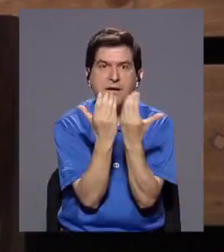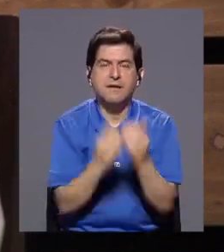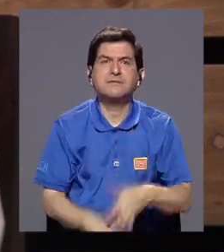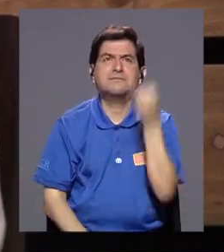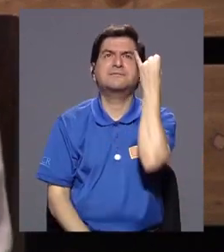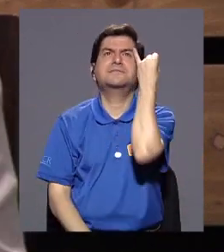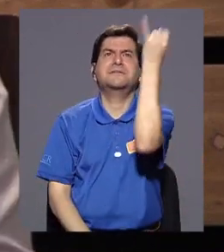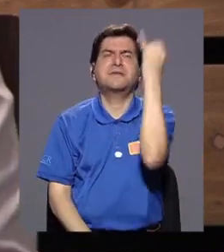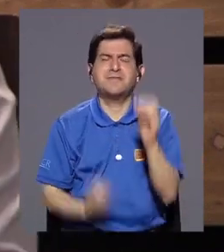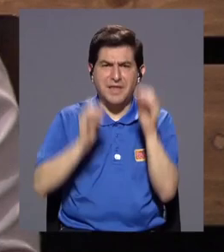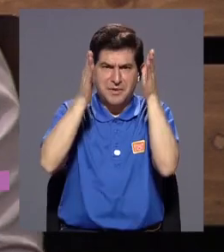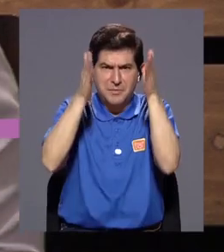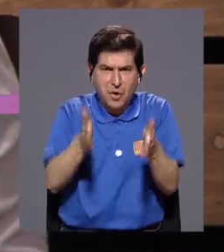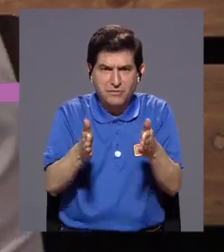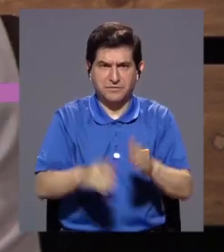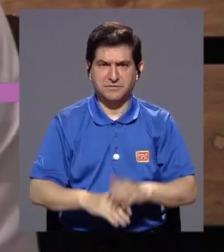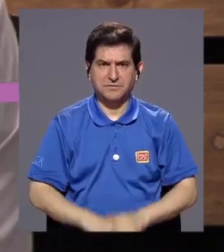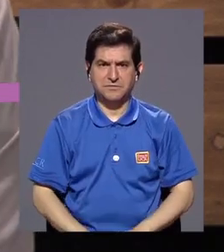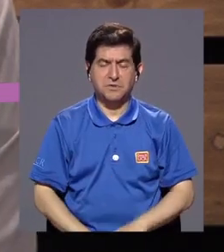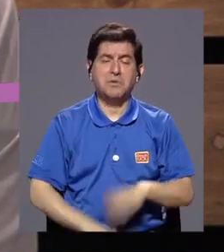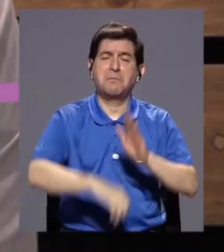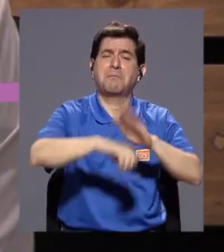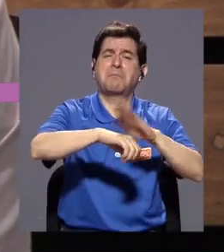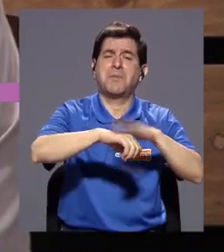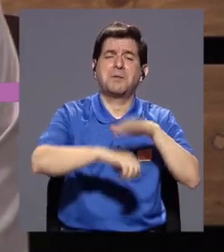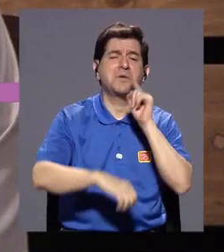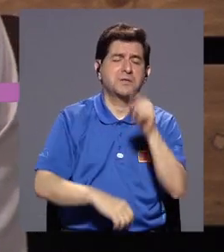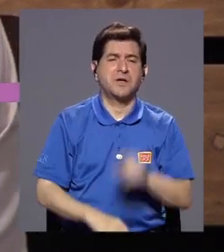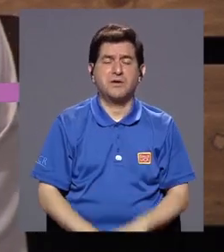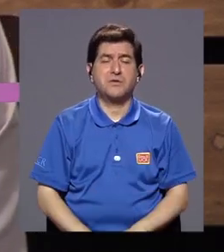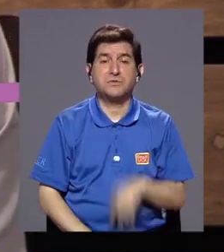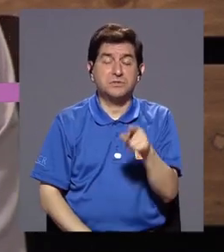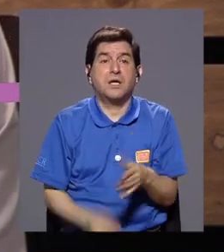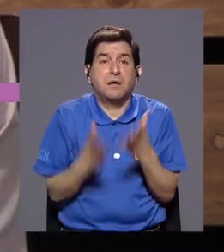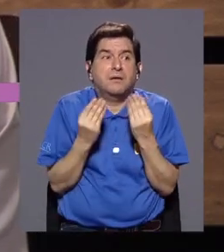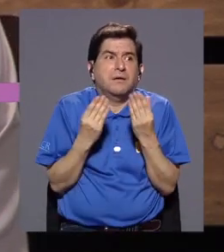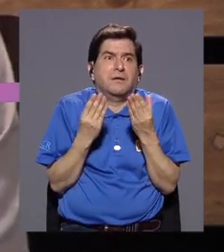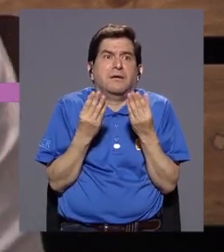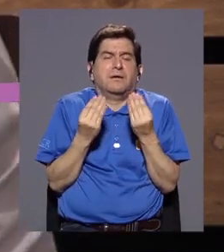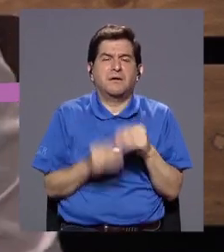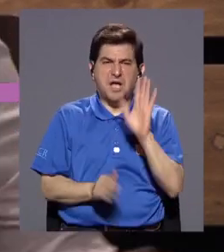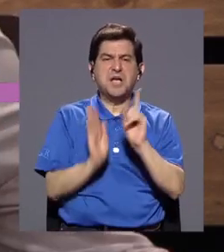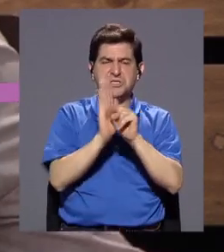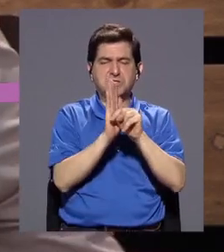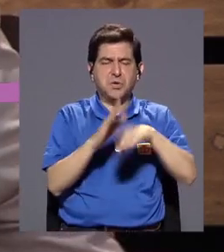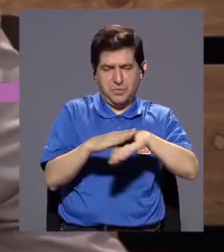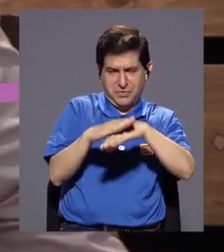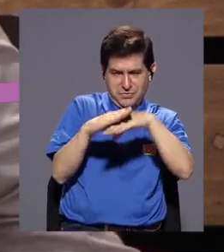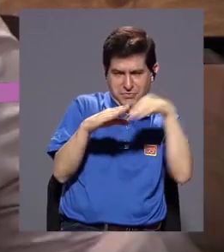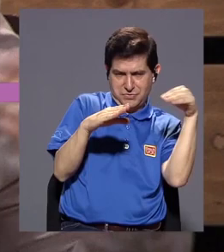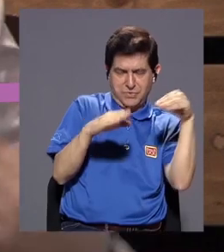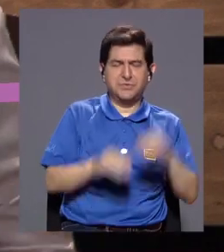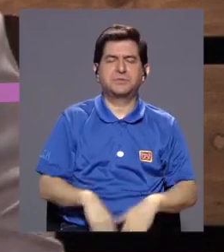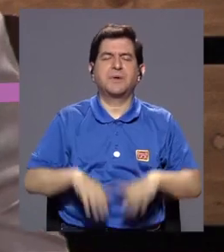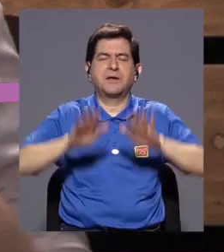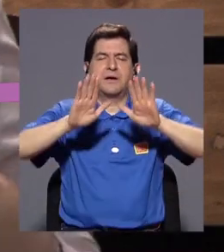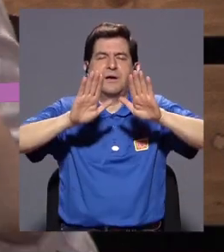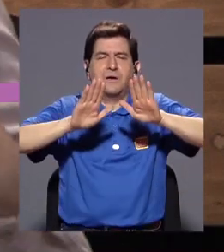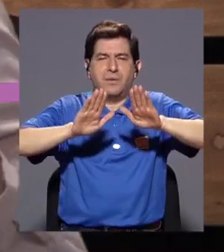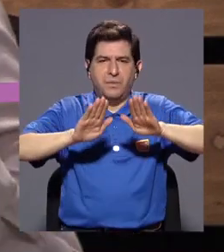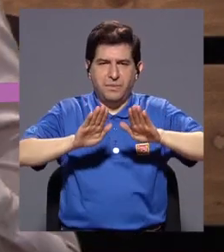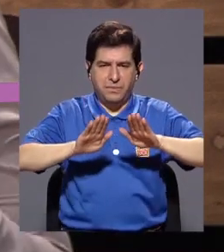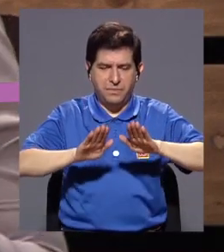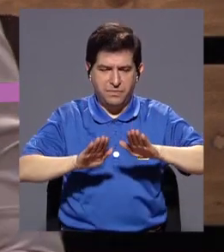profesor te va a permitir, si te agarra un ataque de pánico, 5 minutos para desestresarte, para que se te